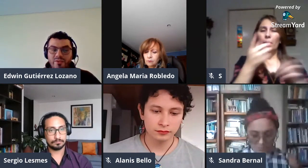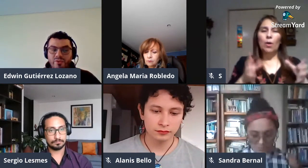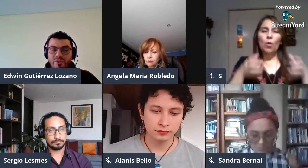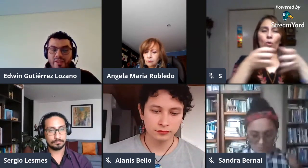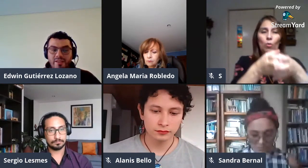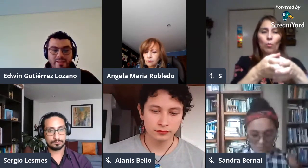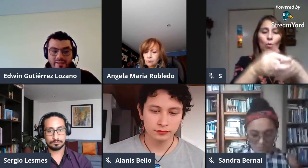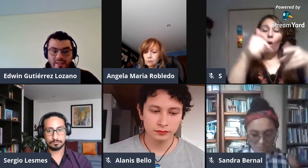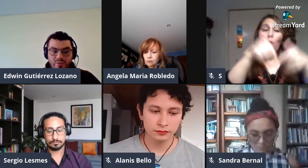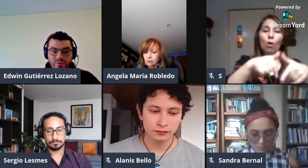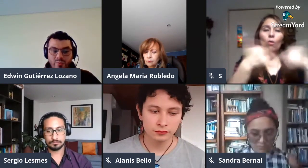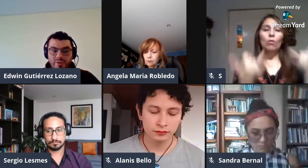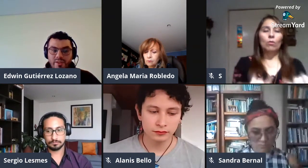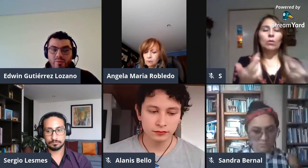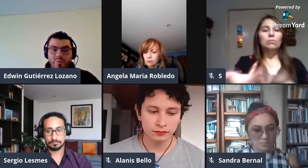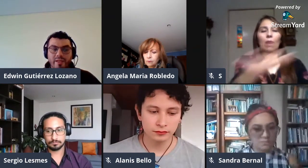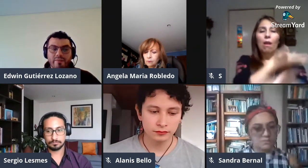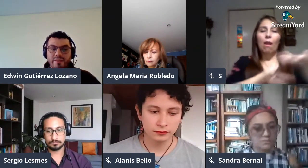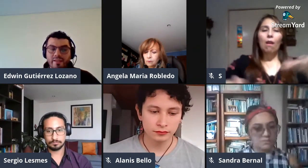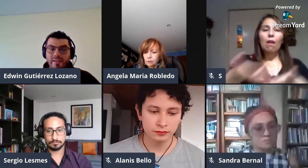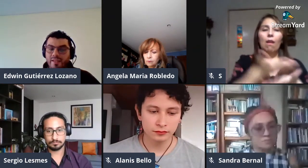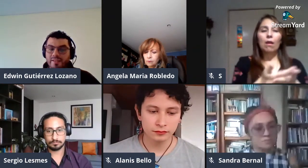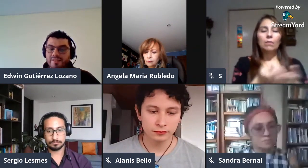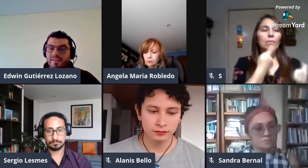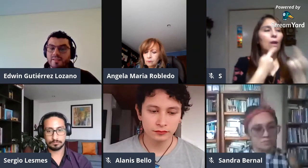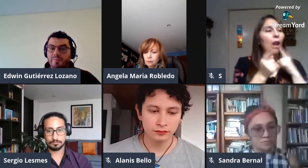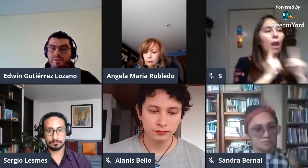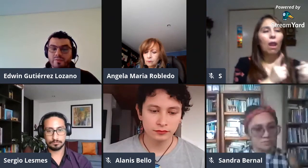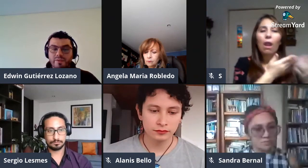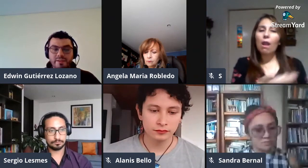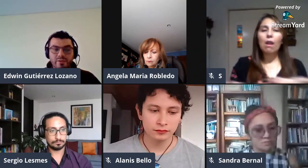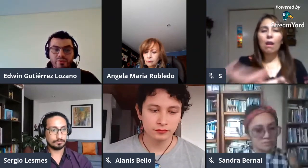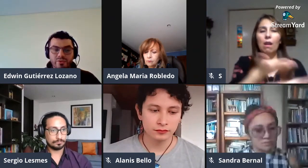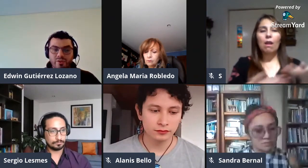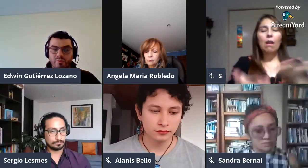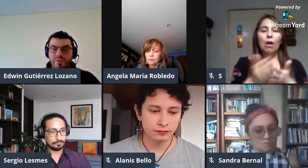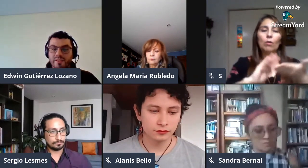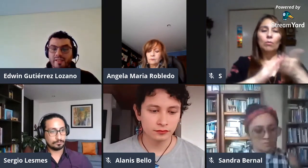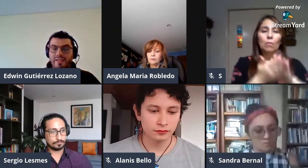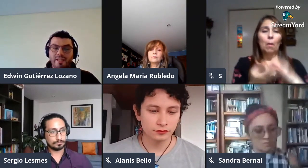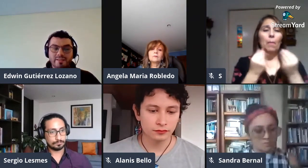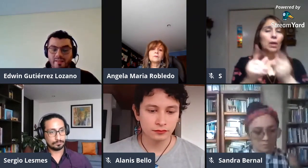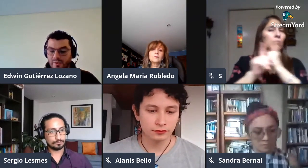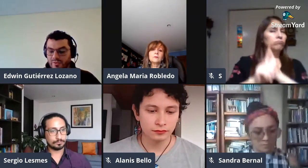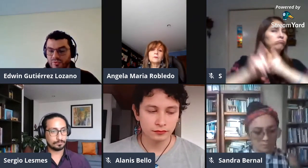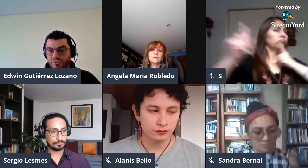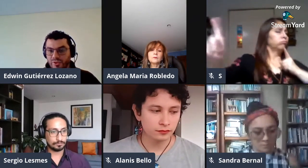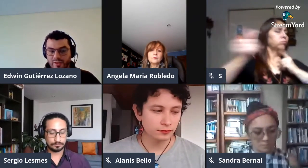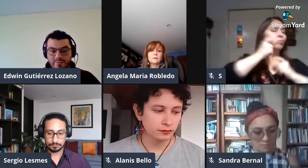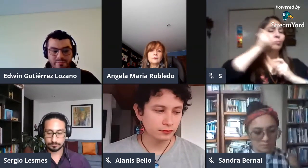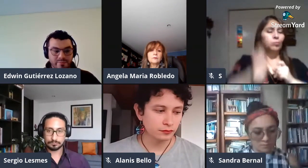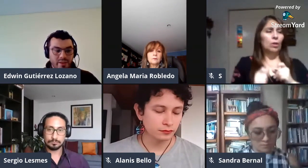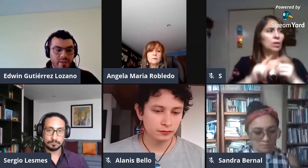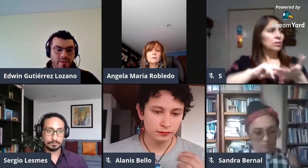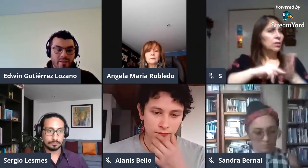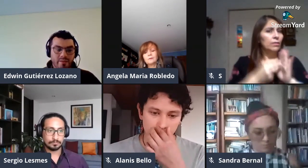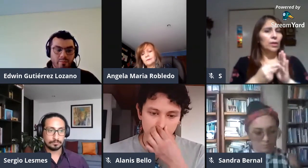este espacio de diálogo comunitario para evitar que el distanciamiento físico se convierta en aislamiento